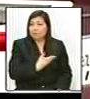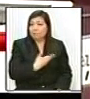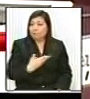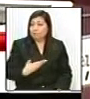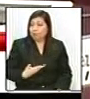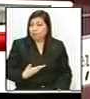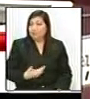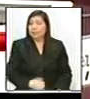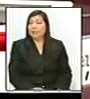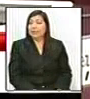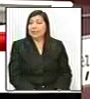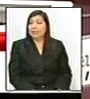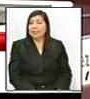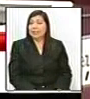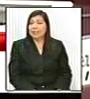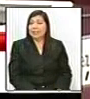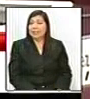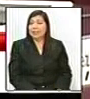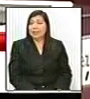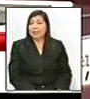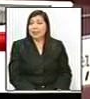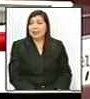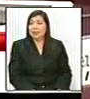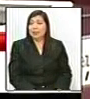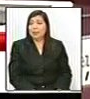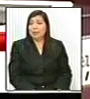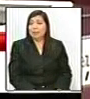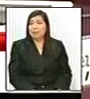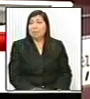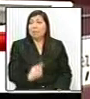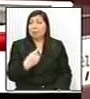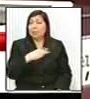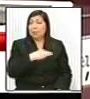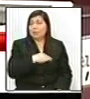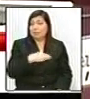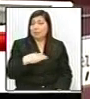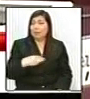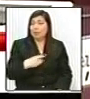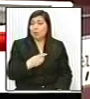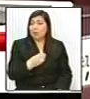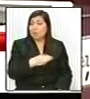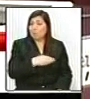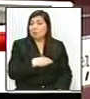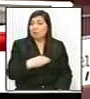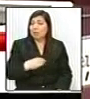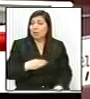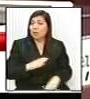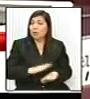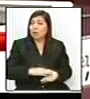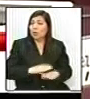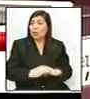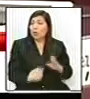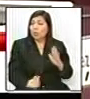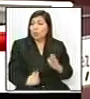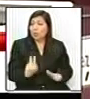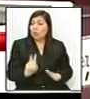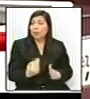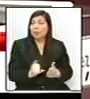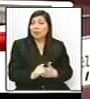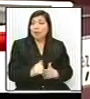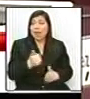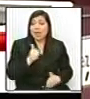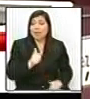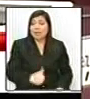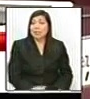de la República y el primer ministro, y usted como ministro, sobre el sector 12, que el día de